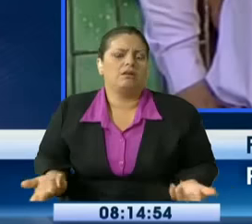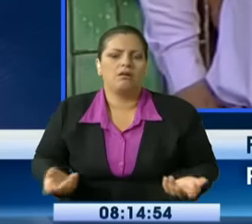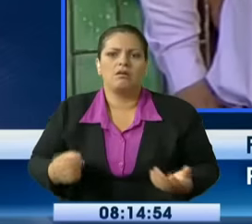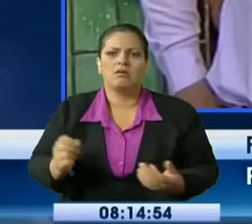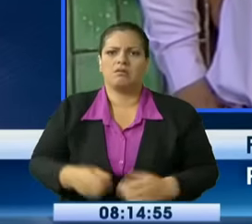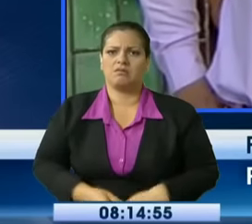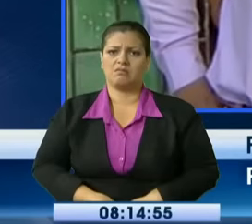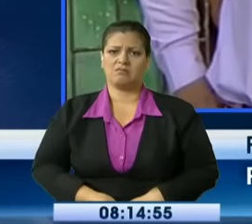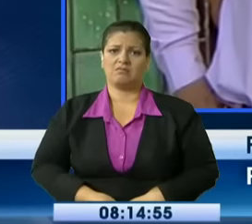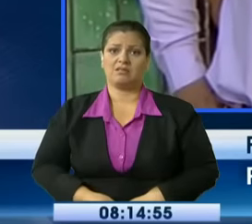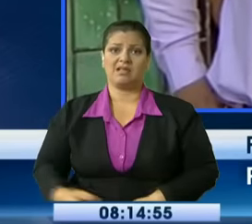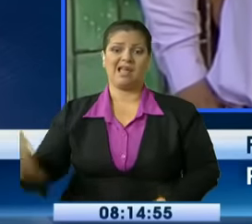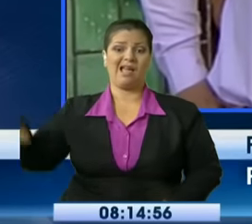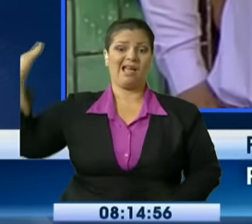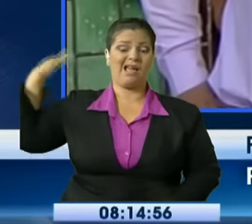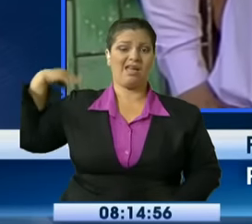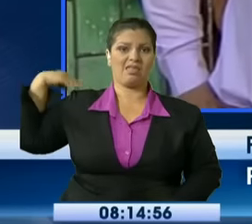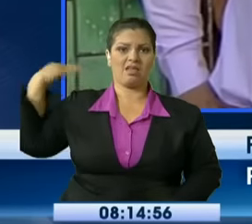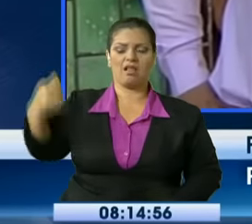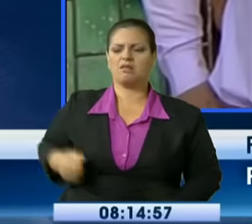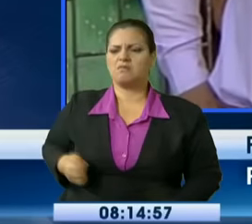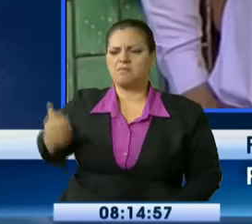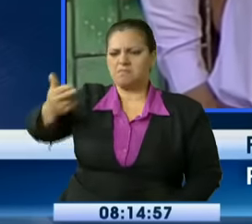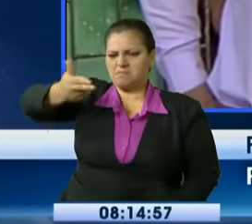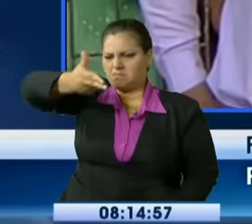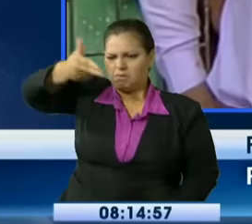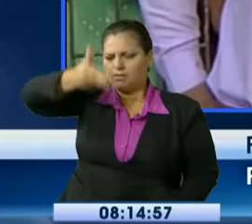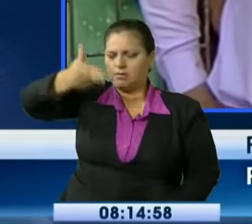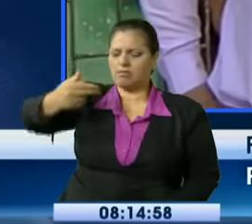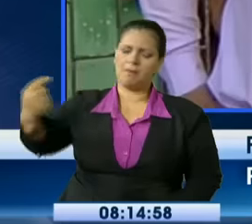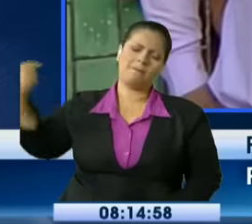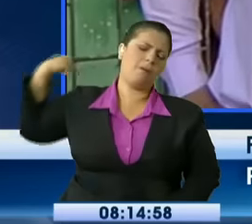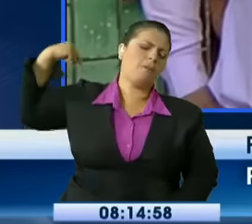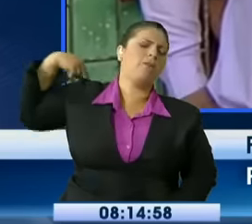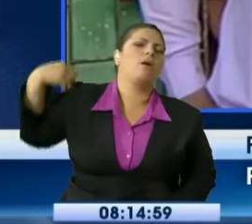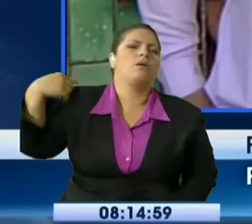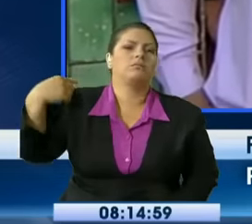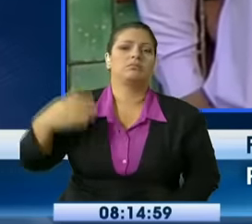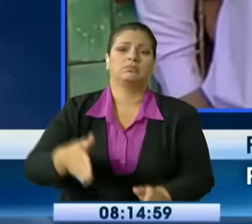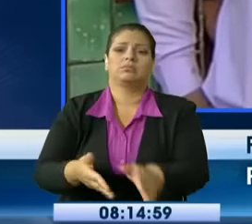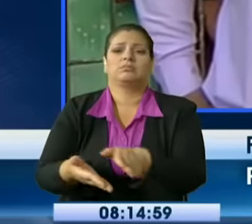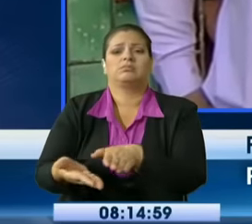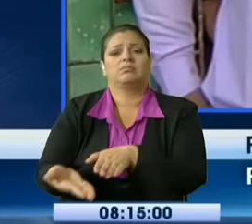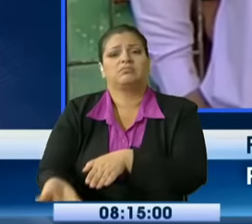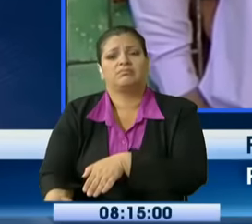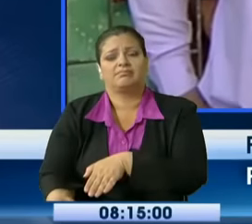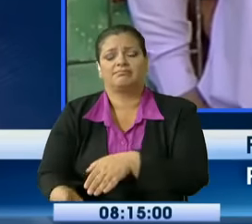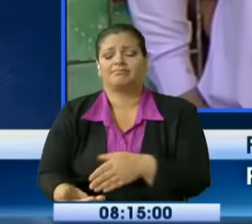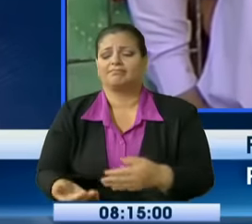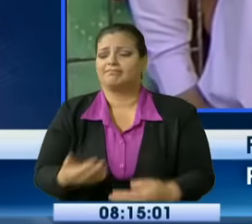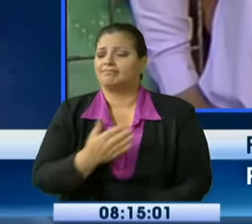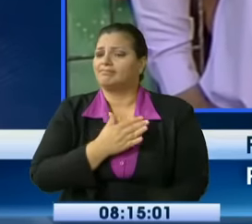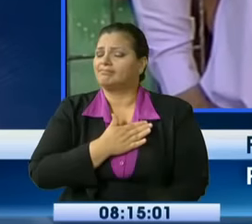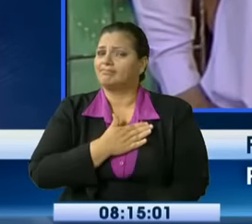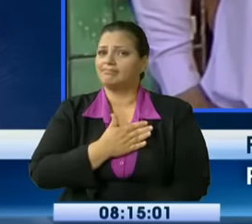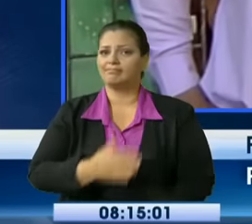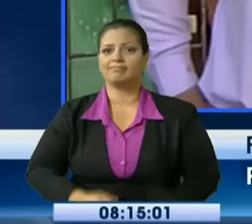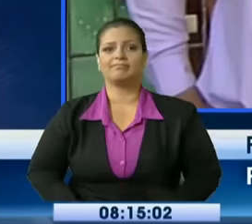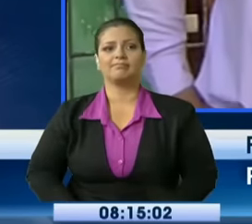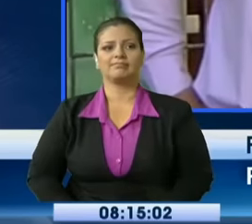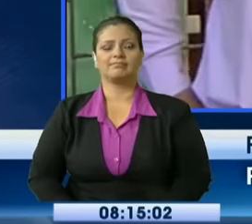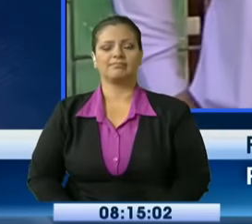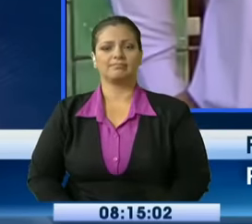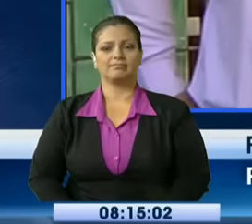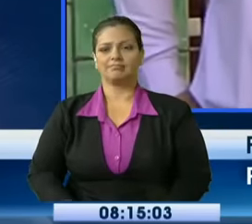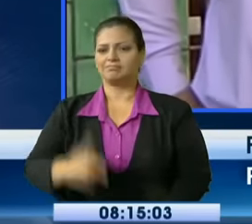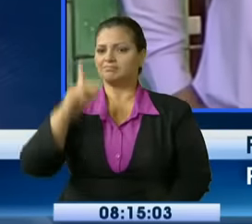eso? Por favor. Bueno, Enrique, volveremos a conversar contigo más adelante. Y gracias. Fortaleza para su familia. Terrible.